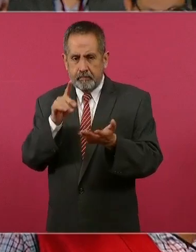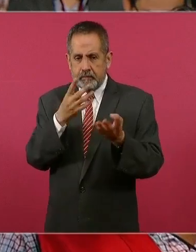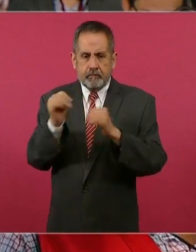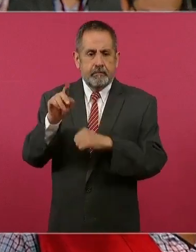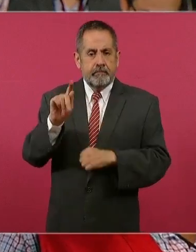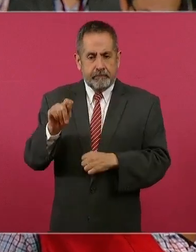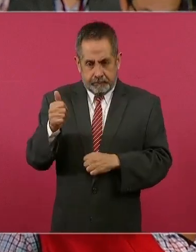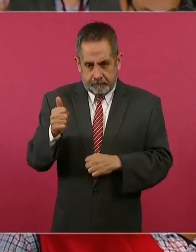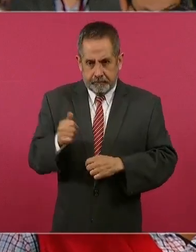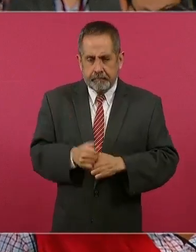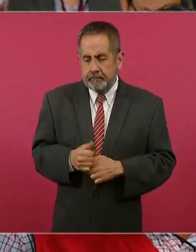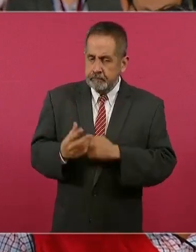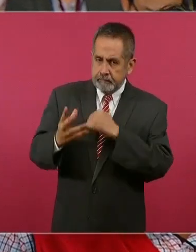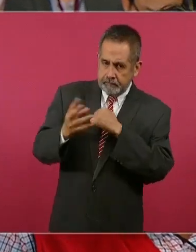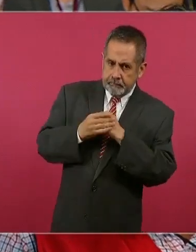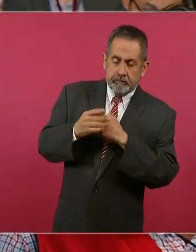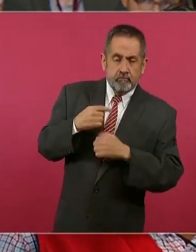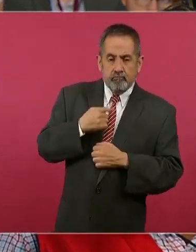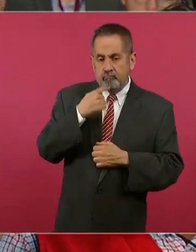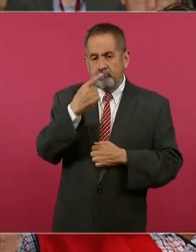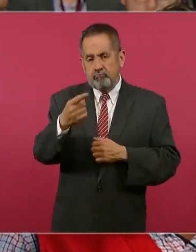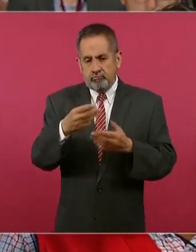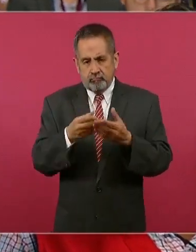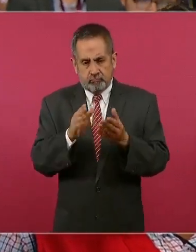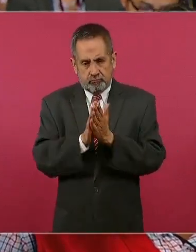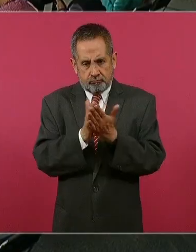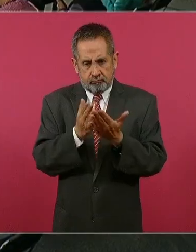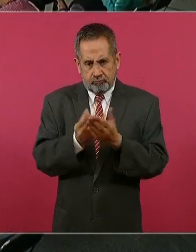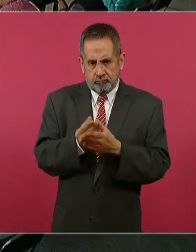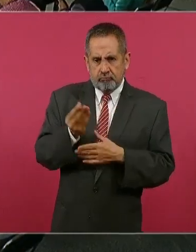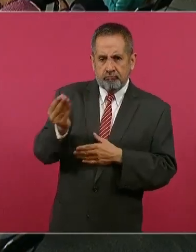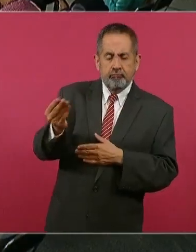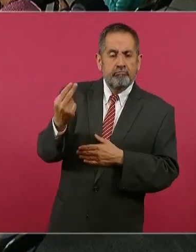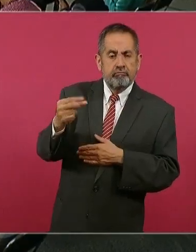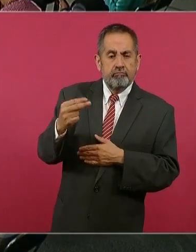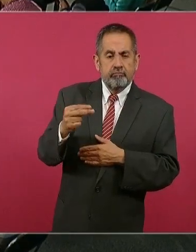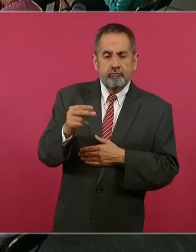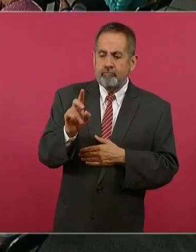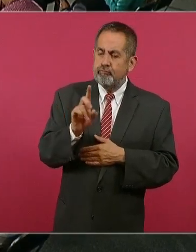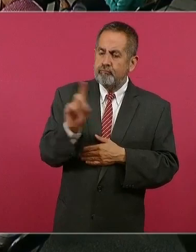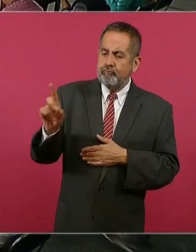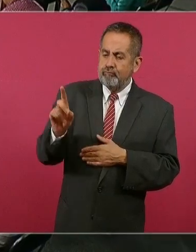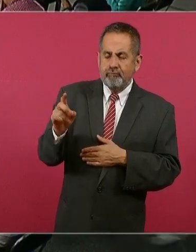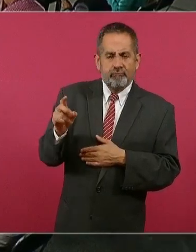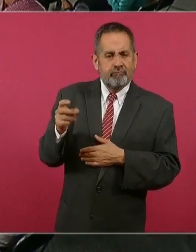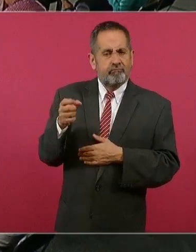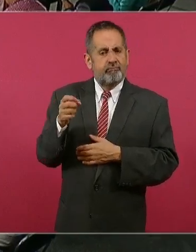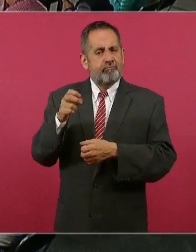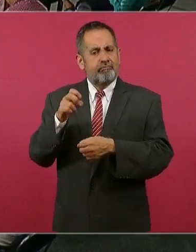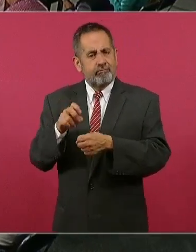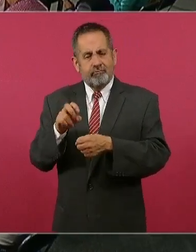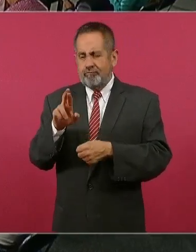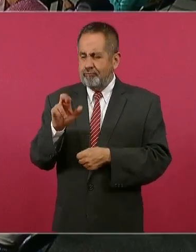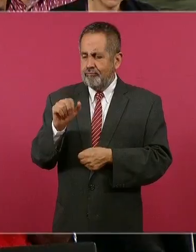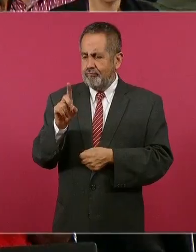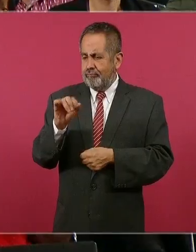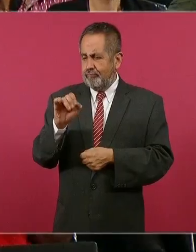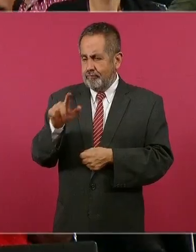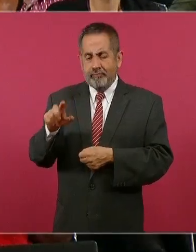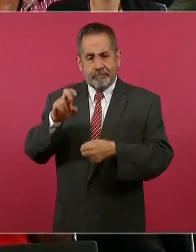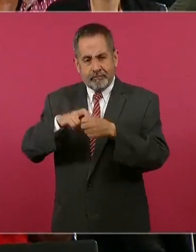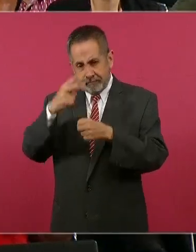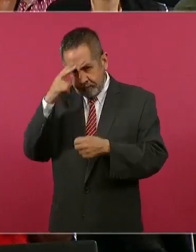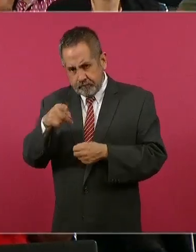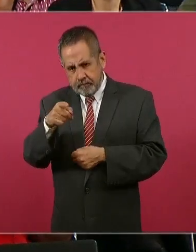1976. Si usted me permite, quisiera hacerle llegar este libro que se titula La derecha radical en México, para el trabajo que piensa